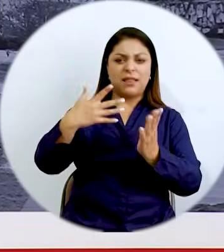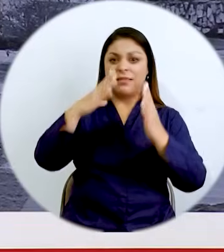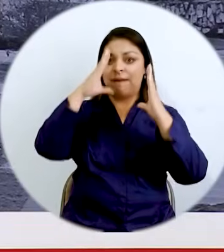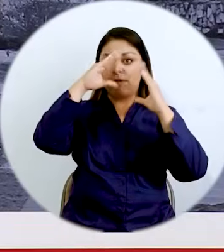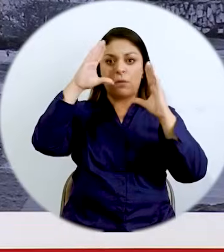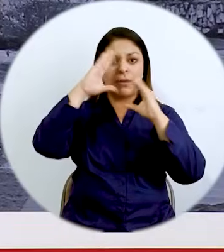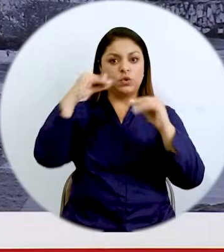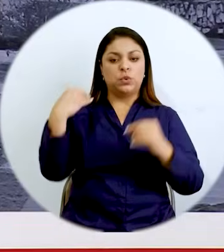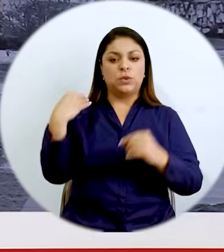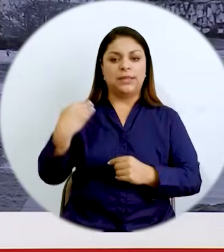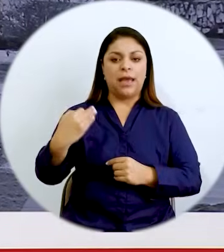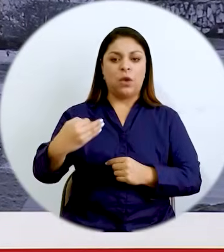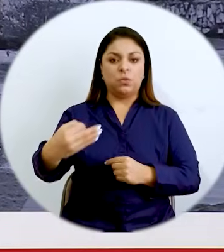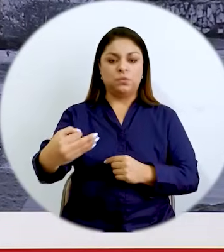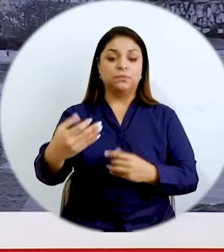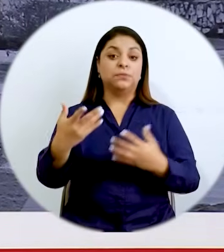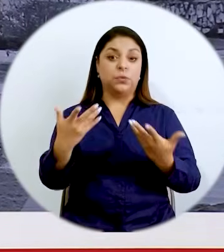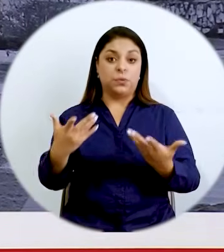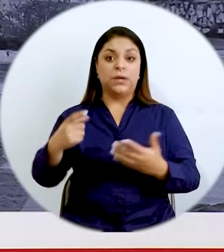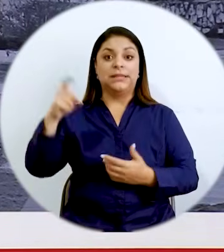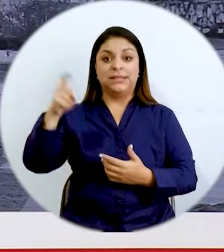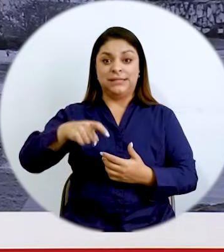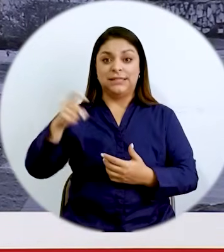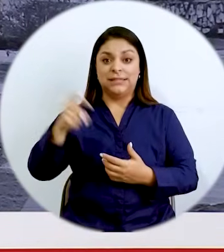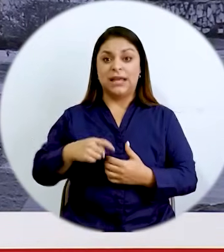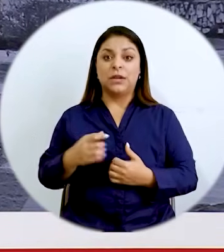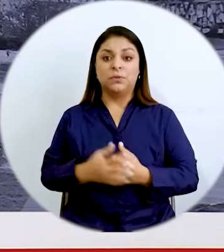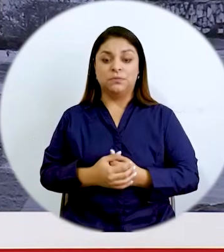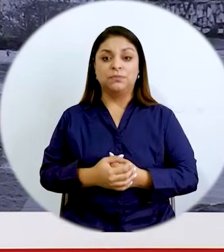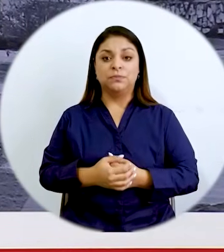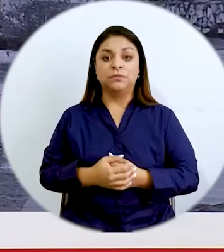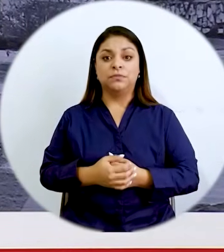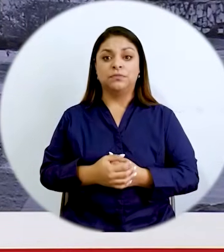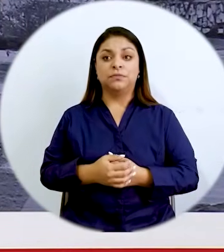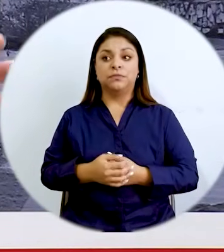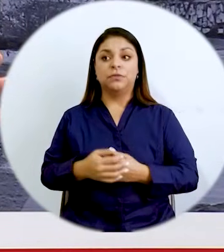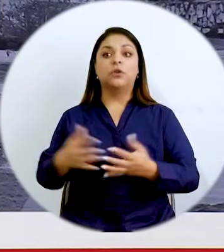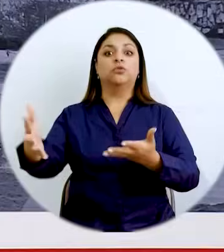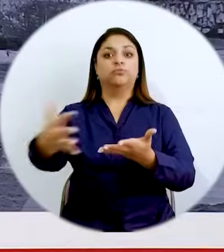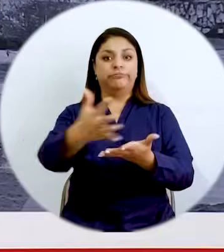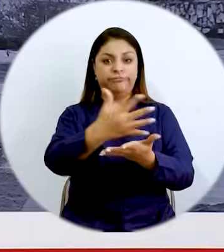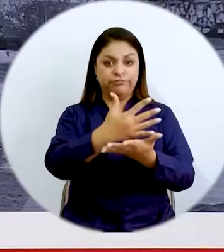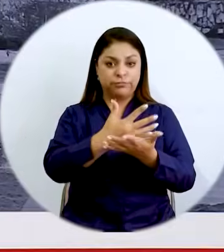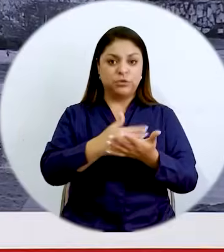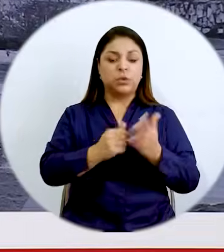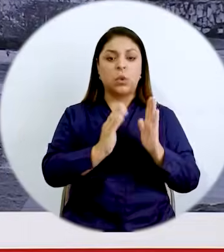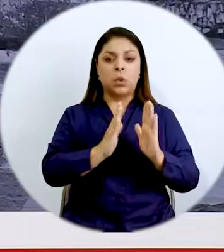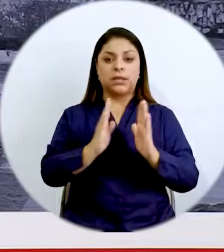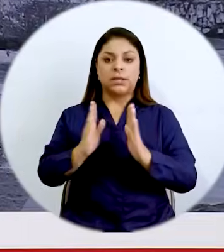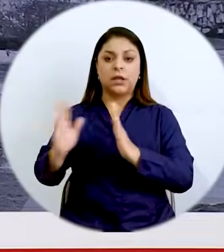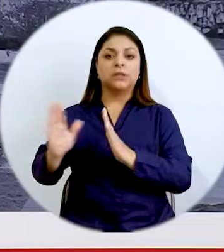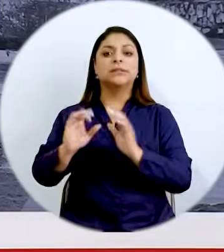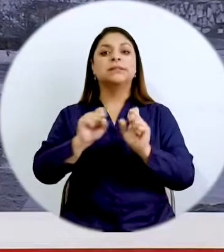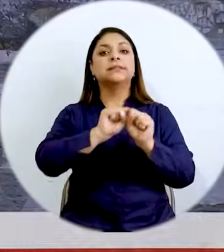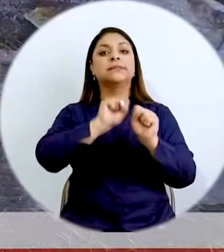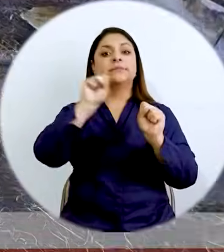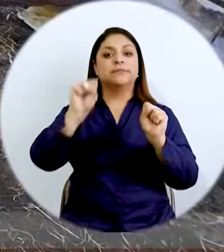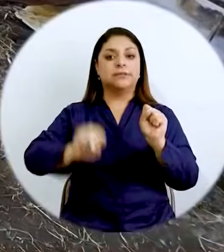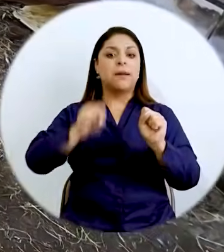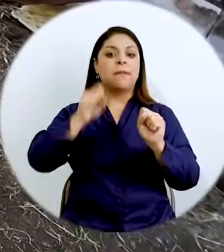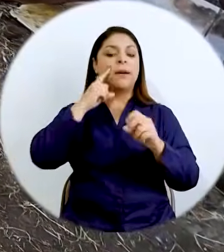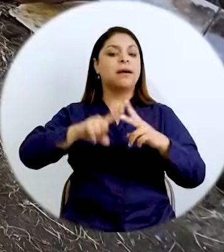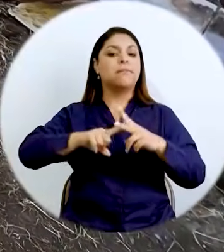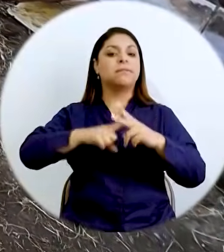diarios. Y es necesario tomarlos, ordenarlos, sistematizarlos para